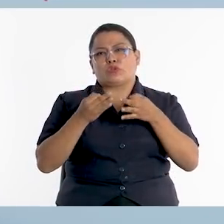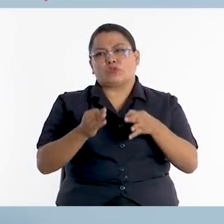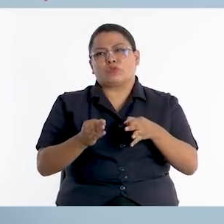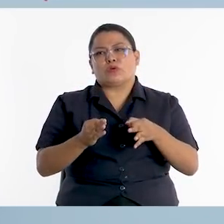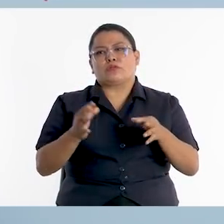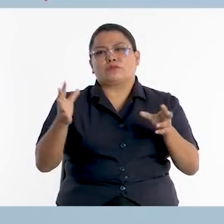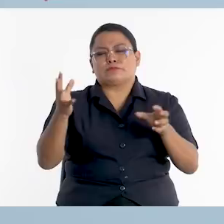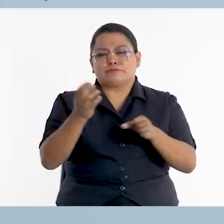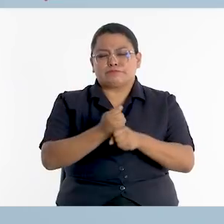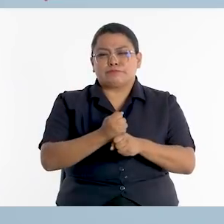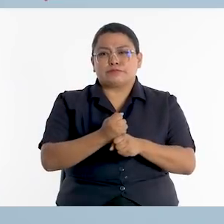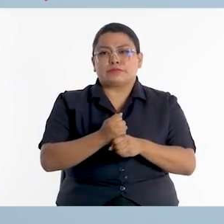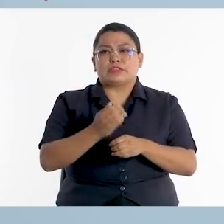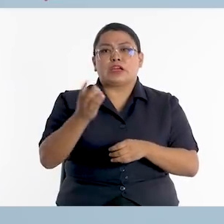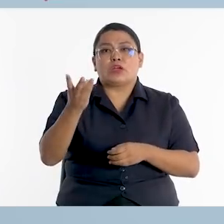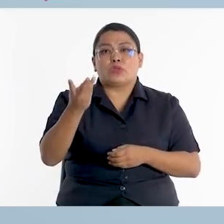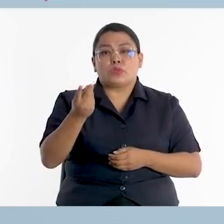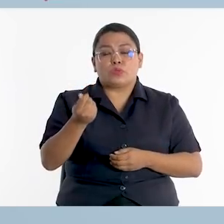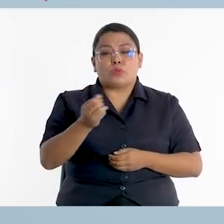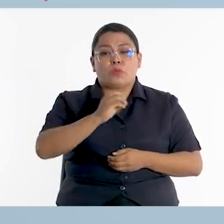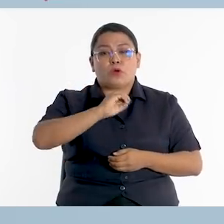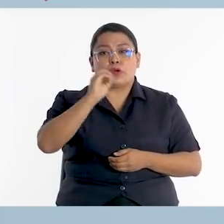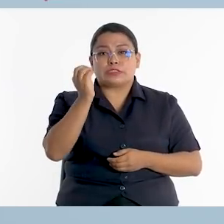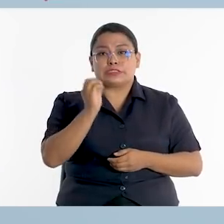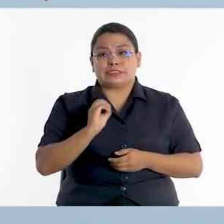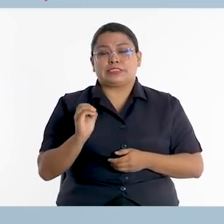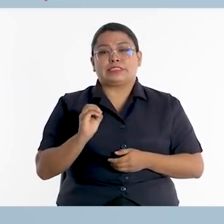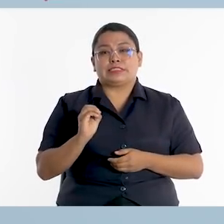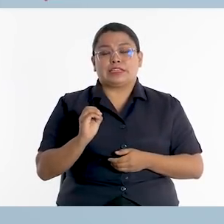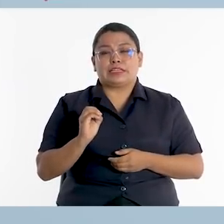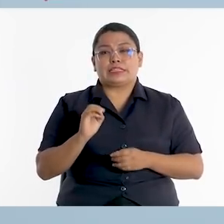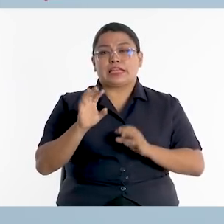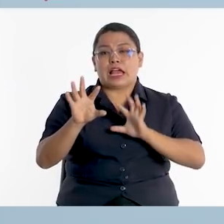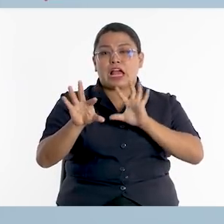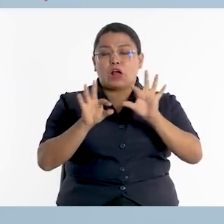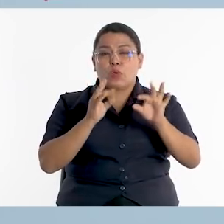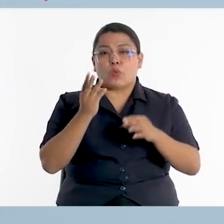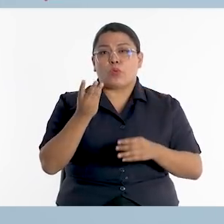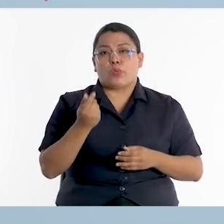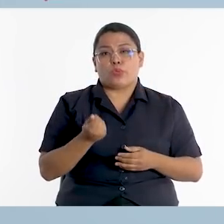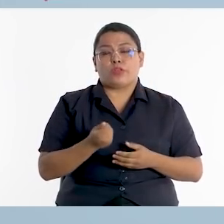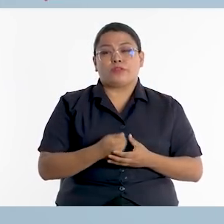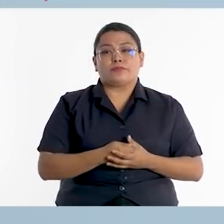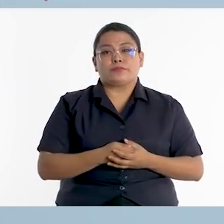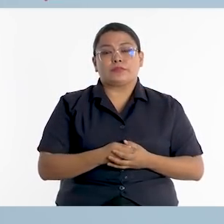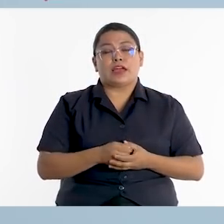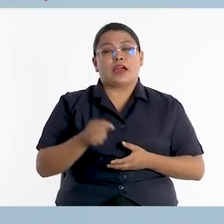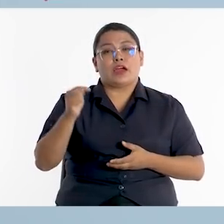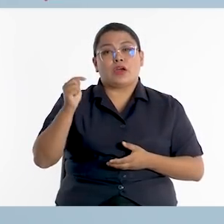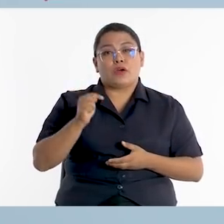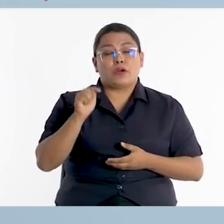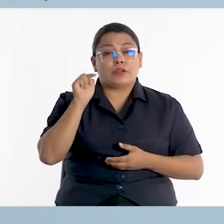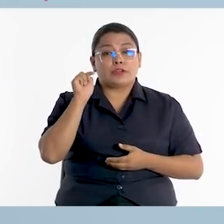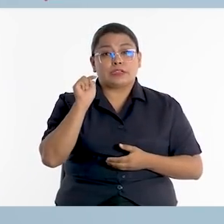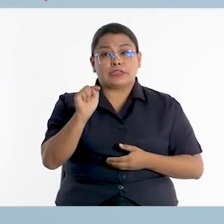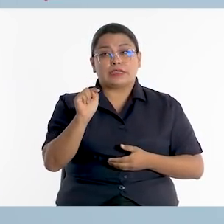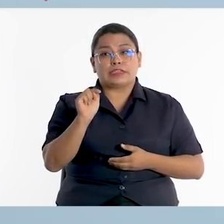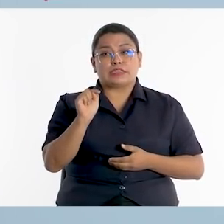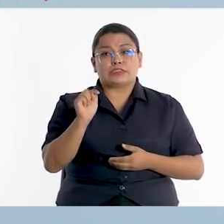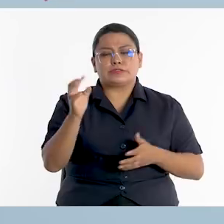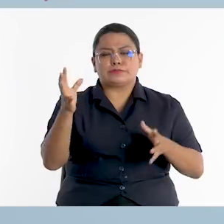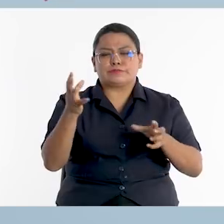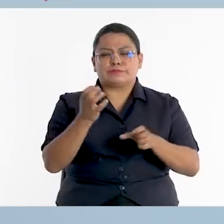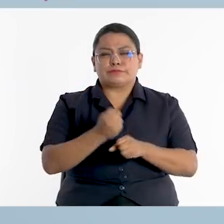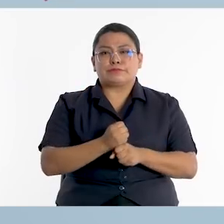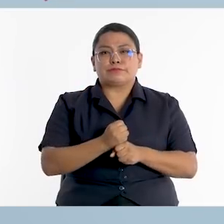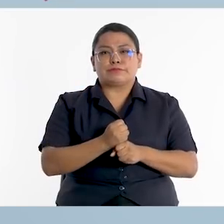hemos deducido cómo calcular el porcentaje de ciertas cantidades. Ahora, esta parte de